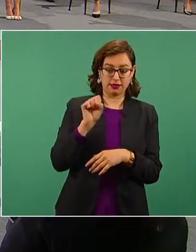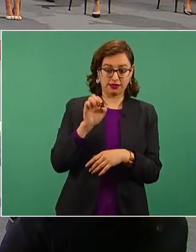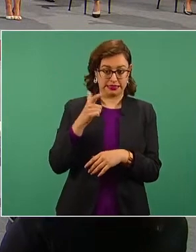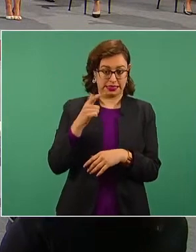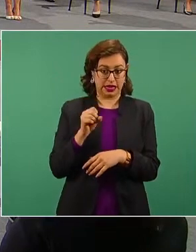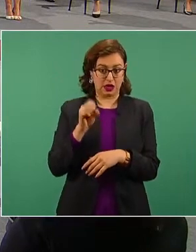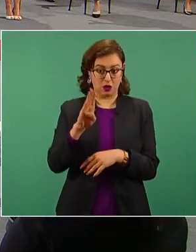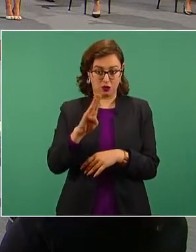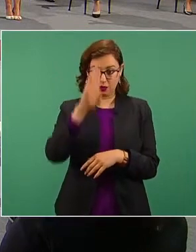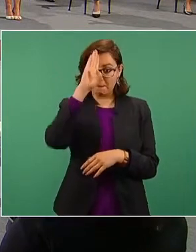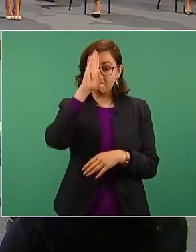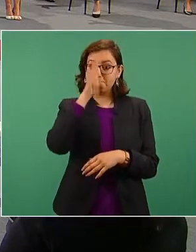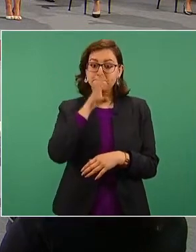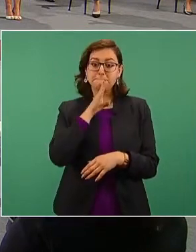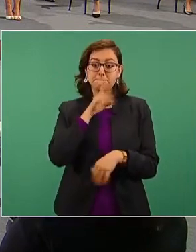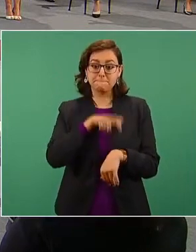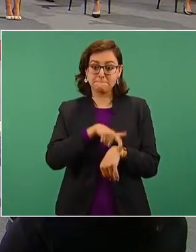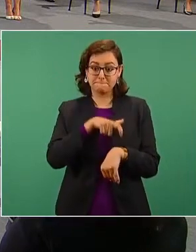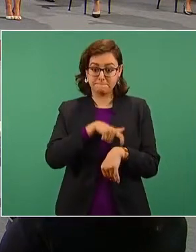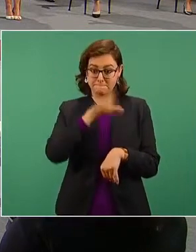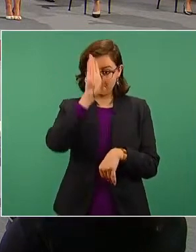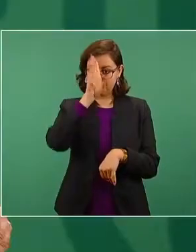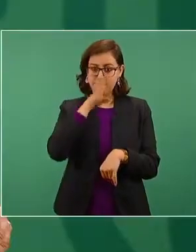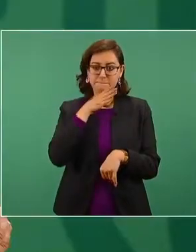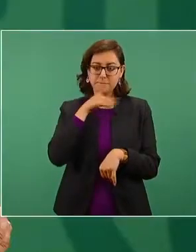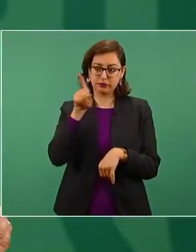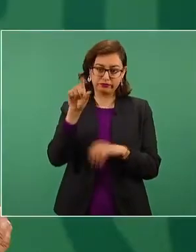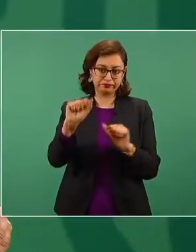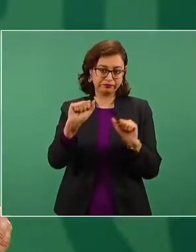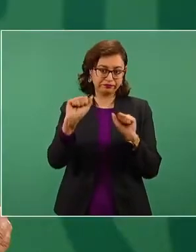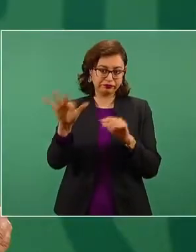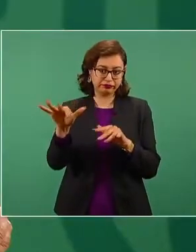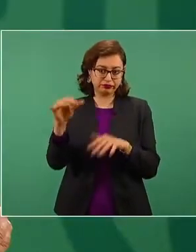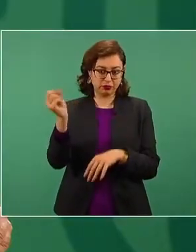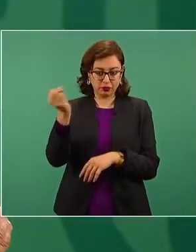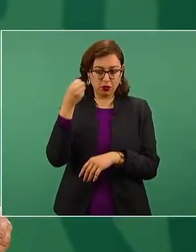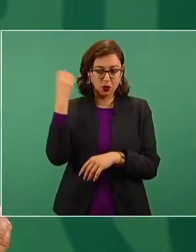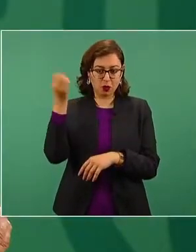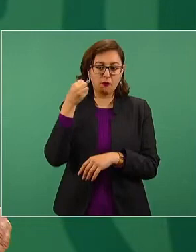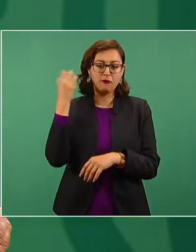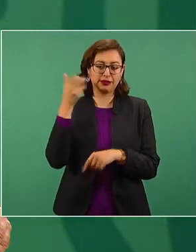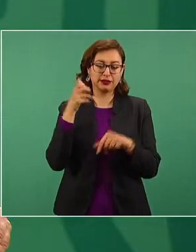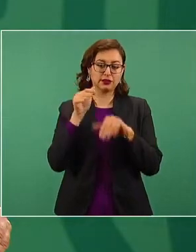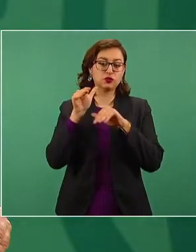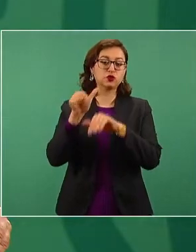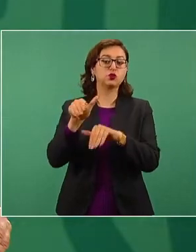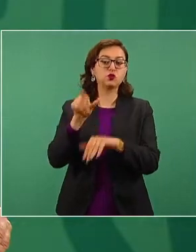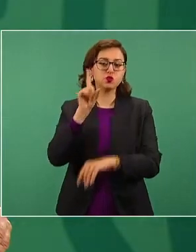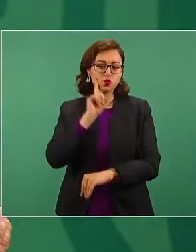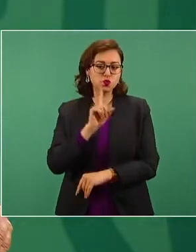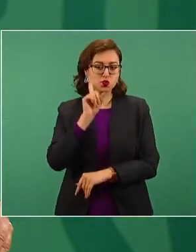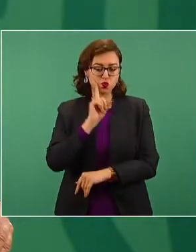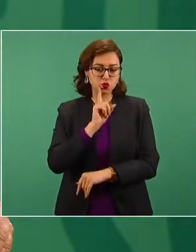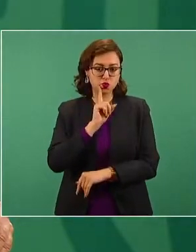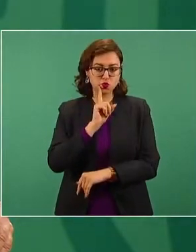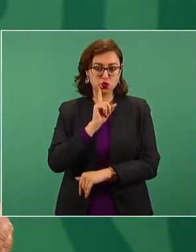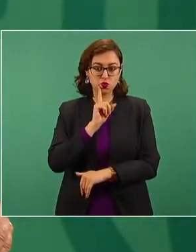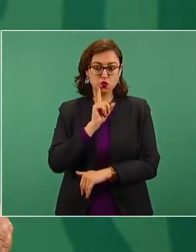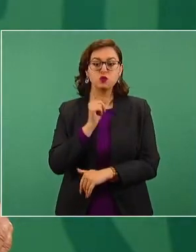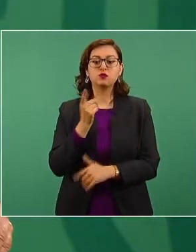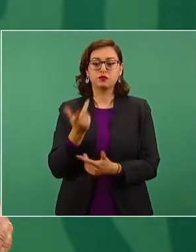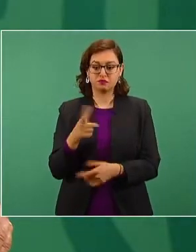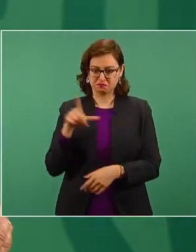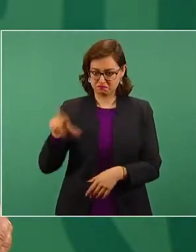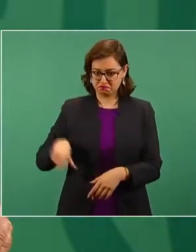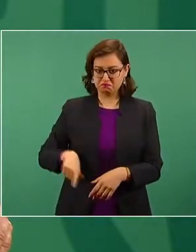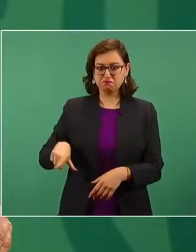un encuentro, un diálogo de mujeres que se va a transmitir a todo